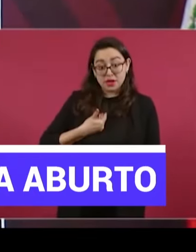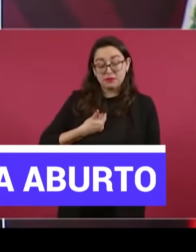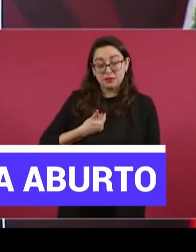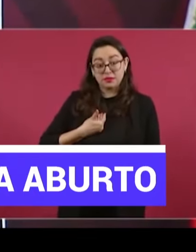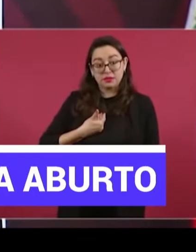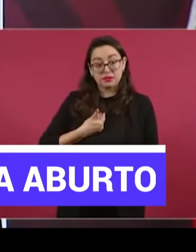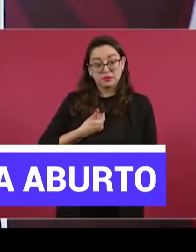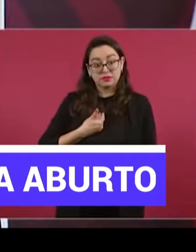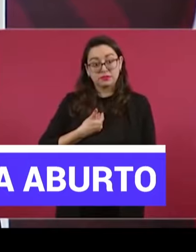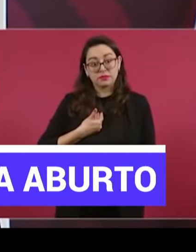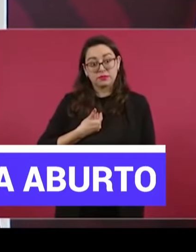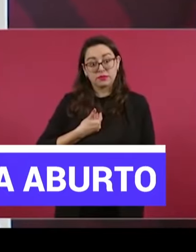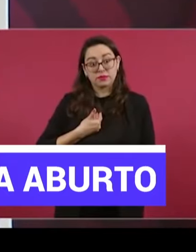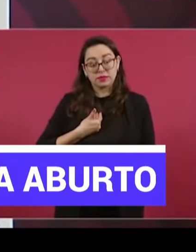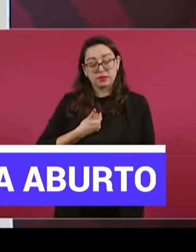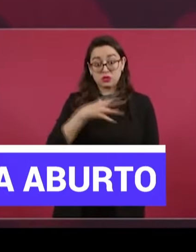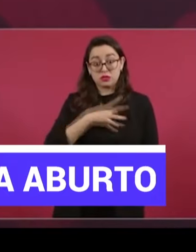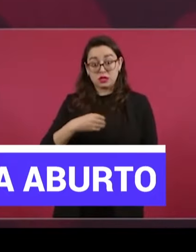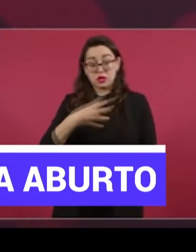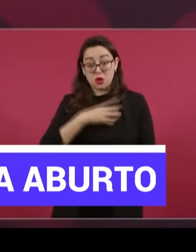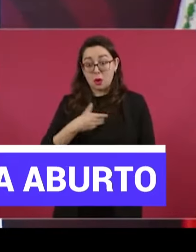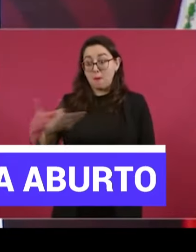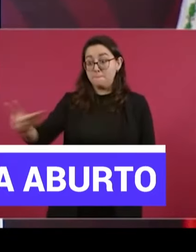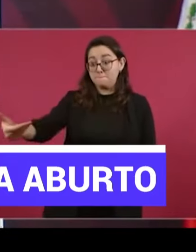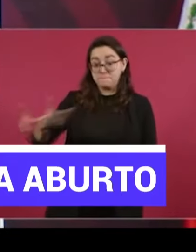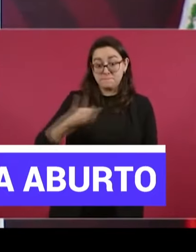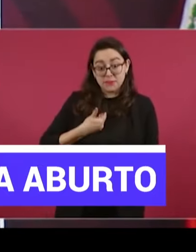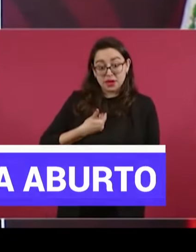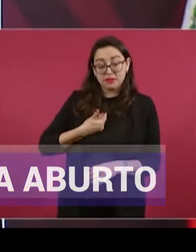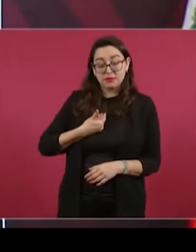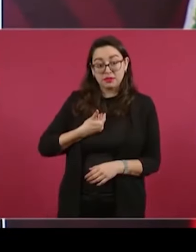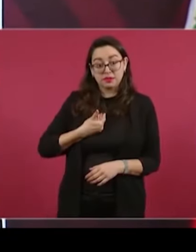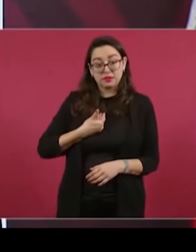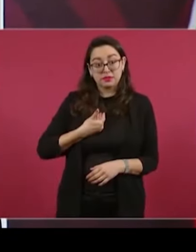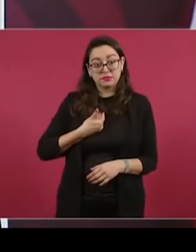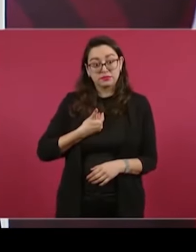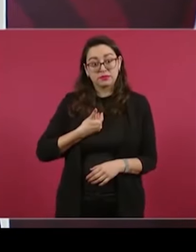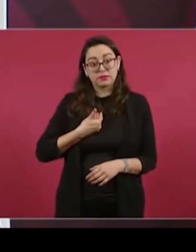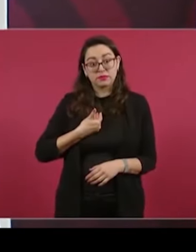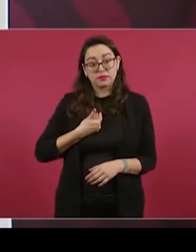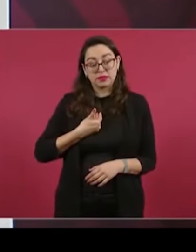de investigar. Escuchemos. Que yo indulte.